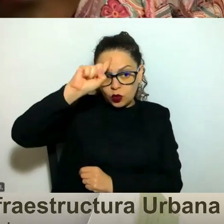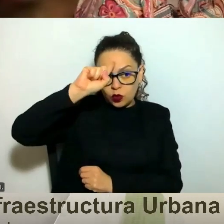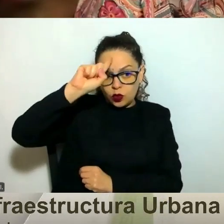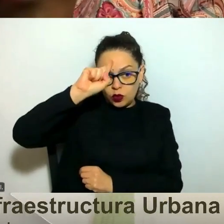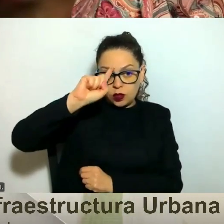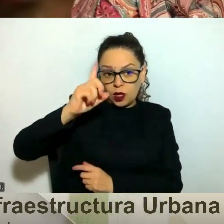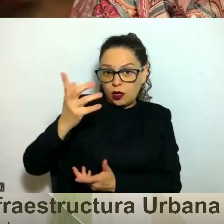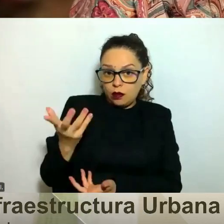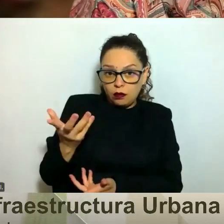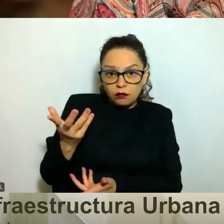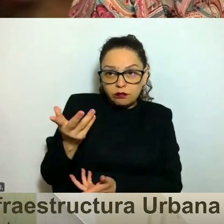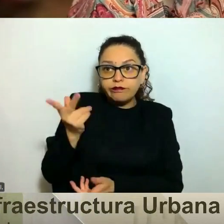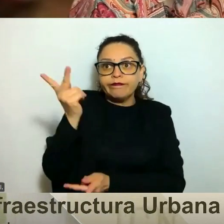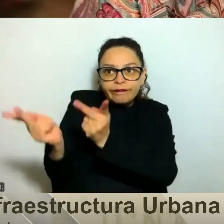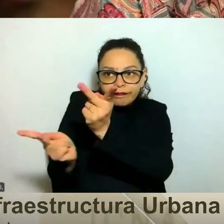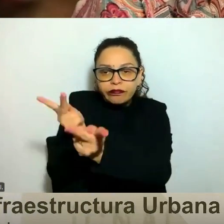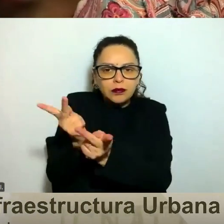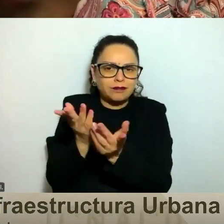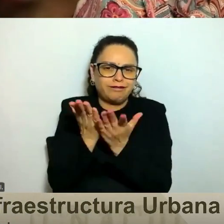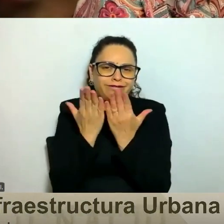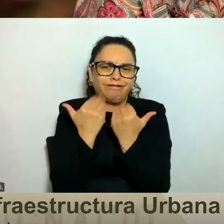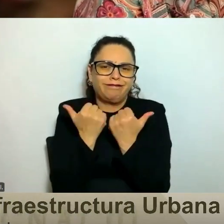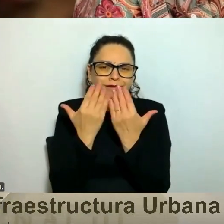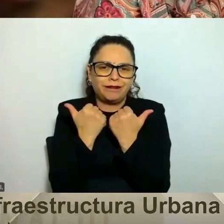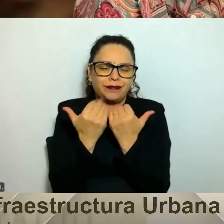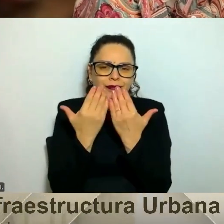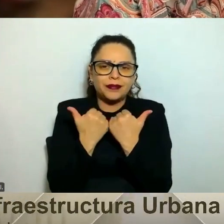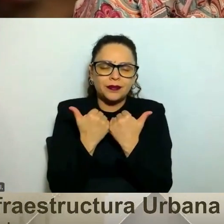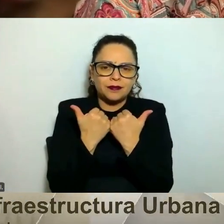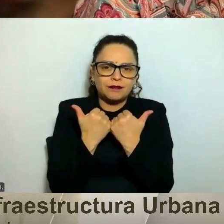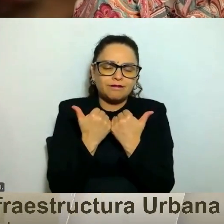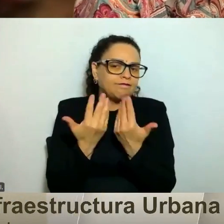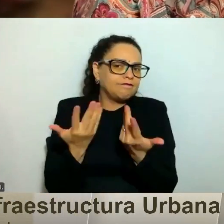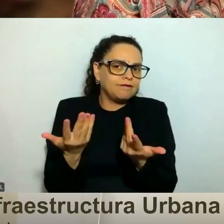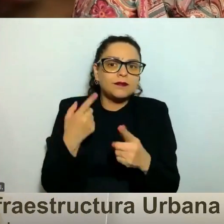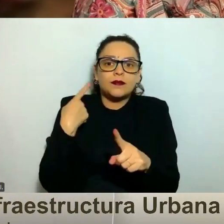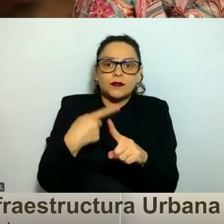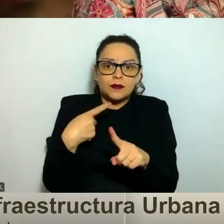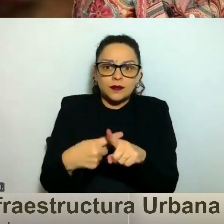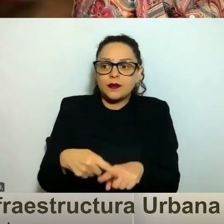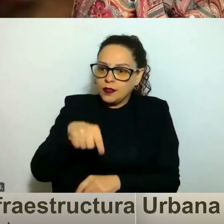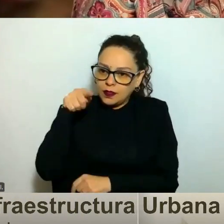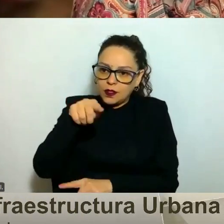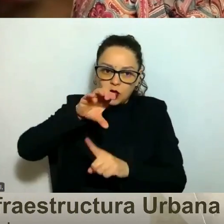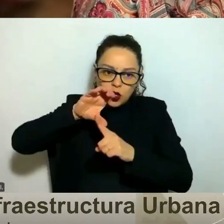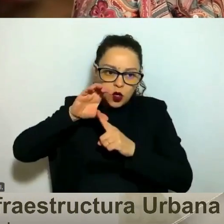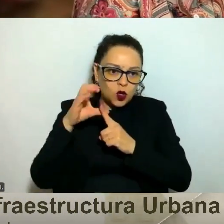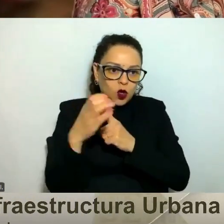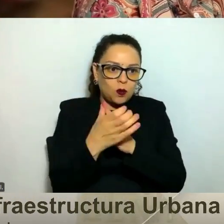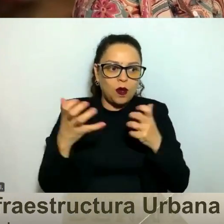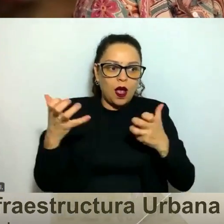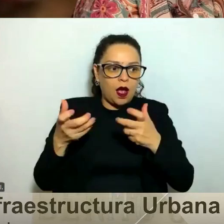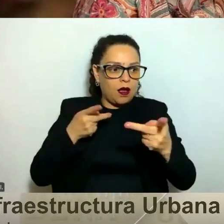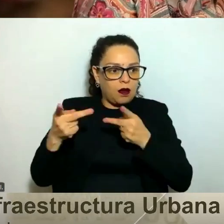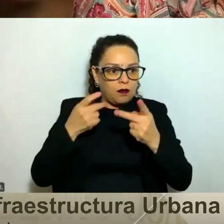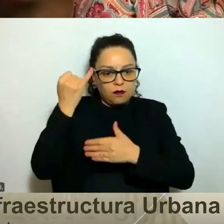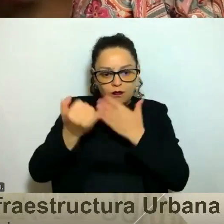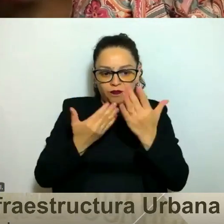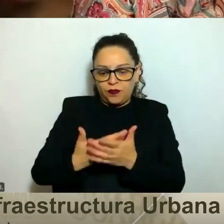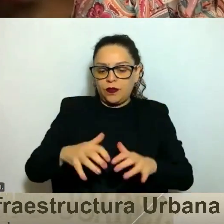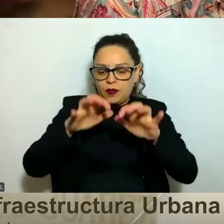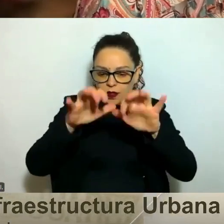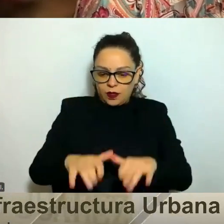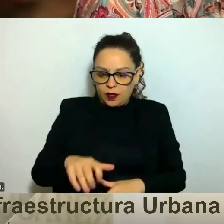técnico, consultivo, ¿no? Entonces, siempre ha sido la propia comisión quien dictamina. Y cuando la